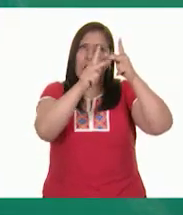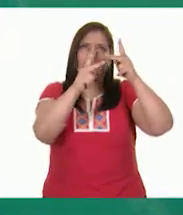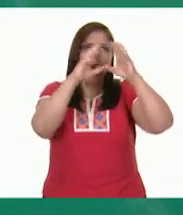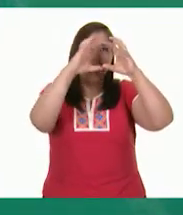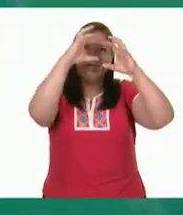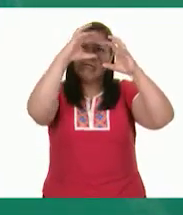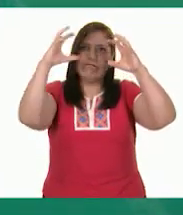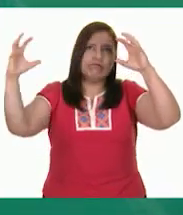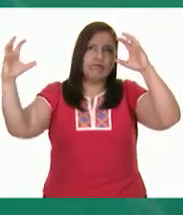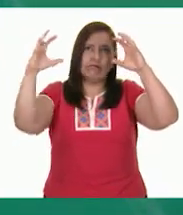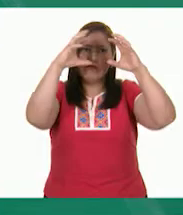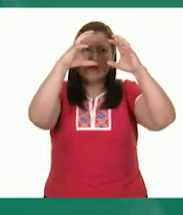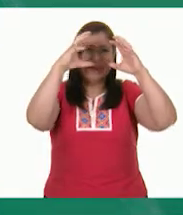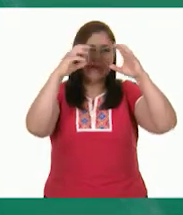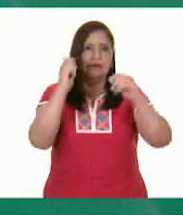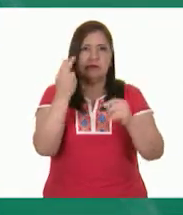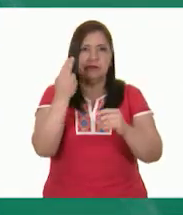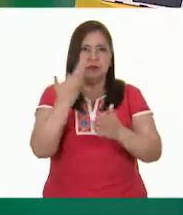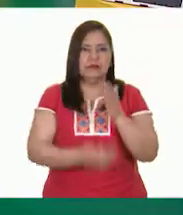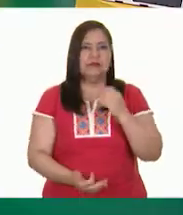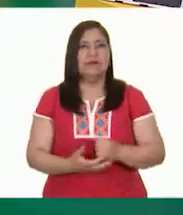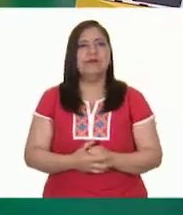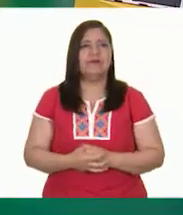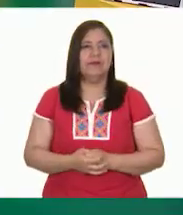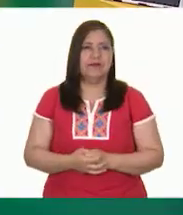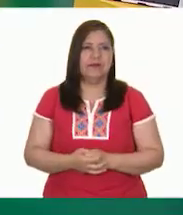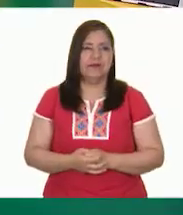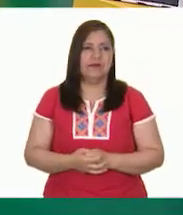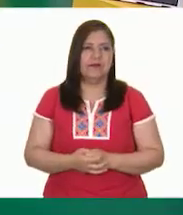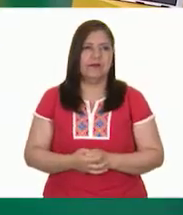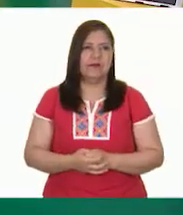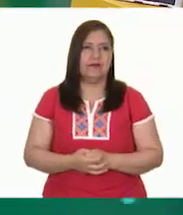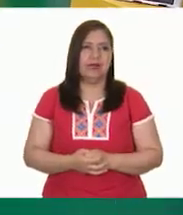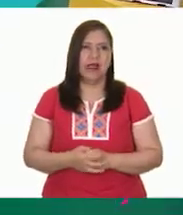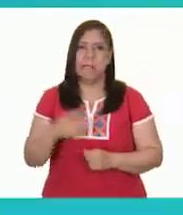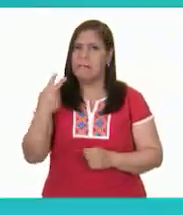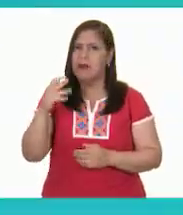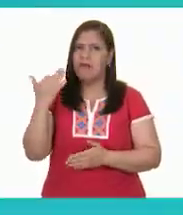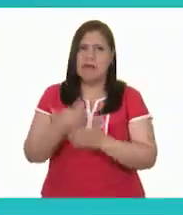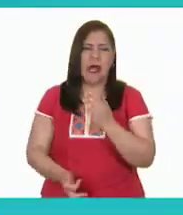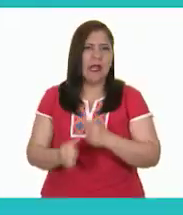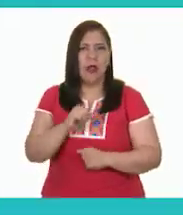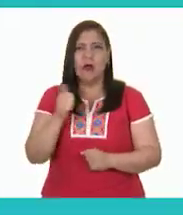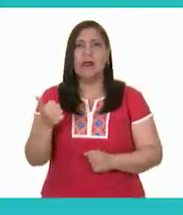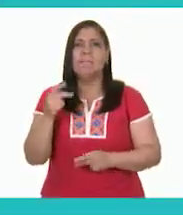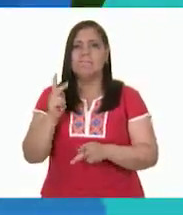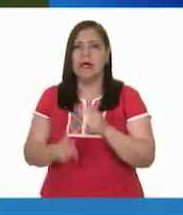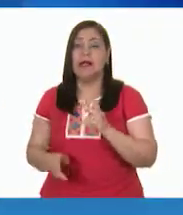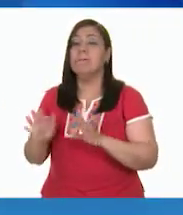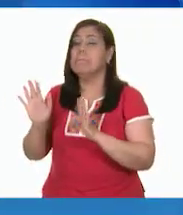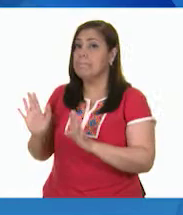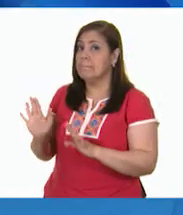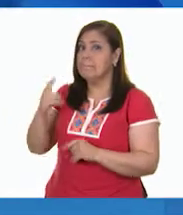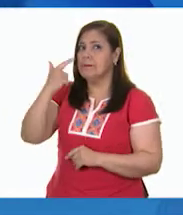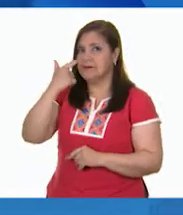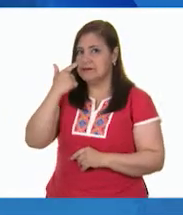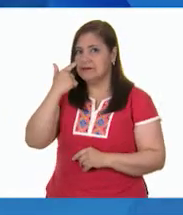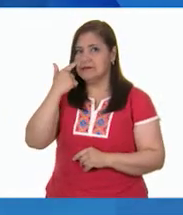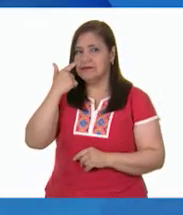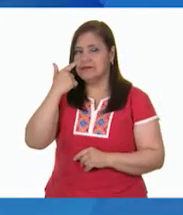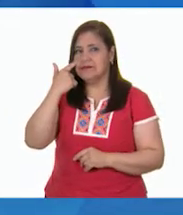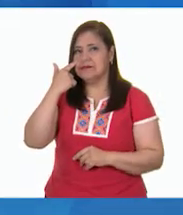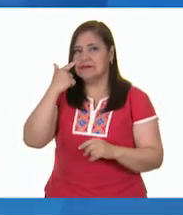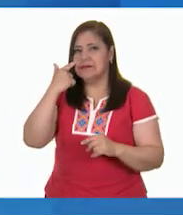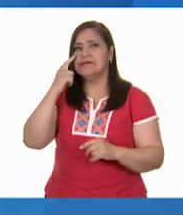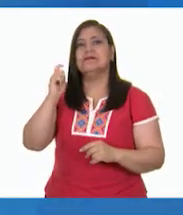todavía le falta un pedazote. Ajá. Muy bien. Sí, maestro, pero todavía falta la otra parte. Pero, ¿qué te parece, Mariana, si lo volteamos